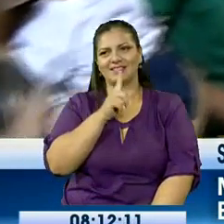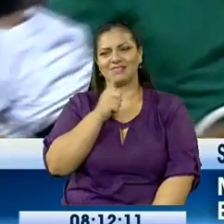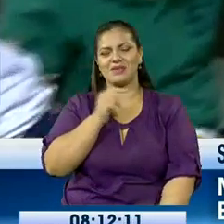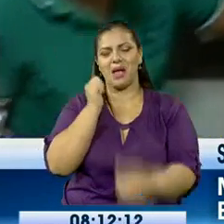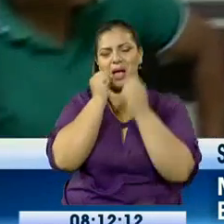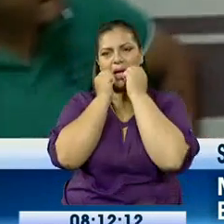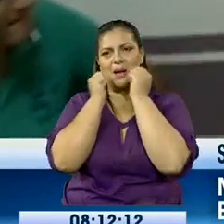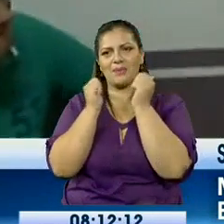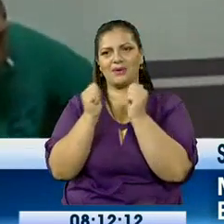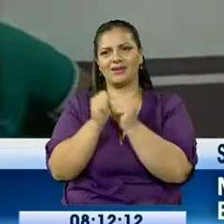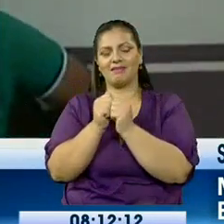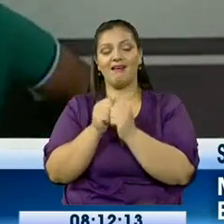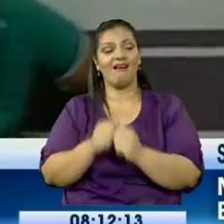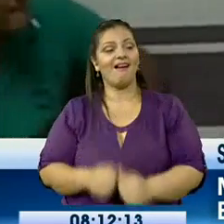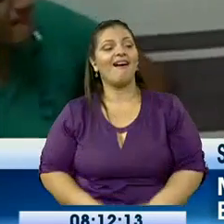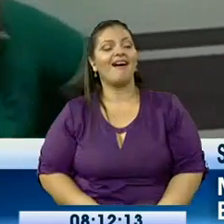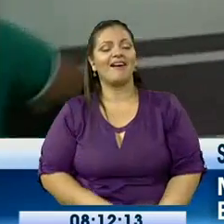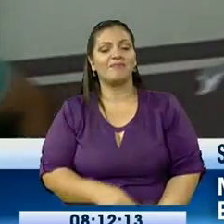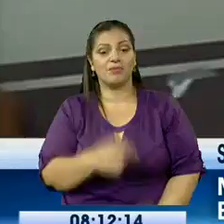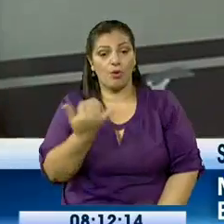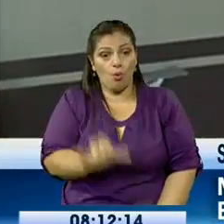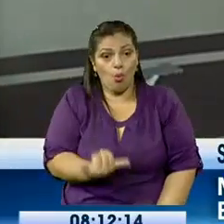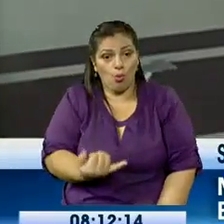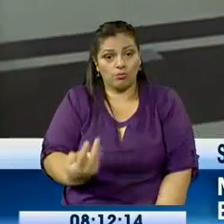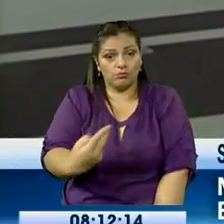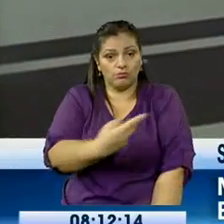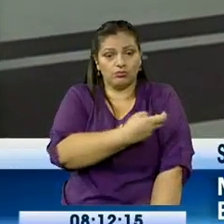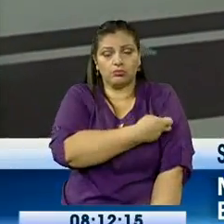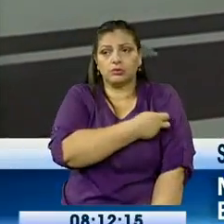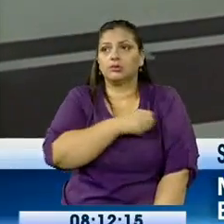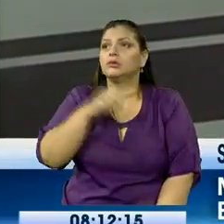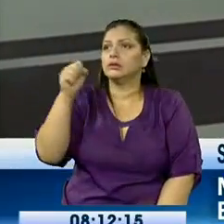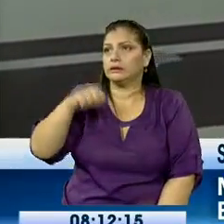la vacuna el día de hoy? Sí, le toca hoy día.